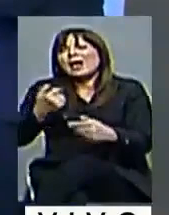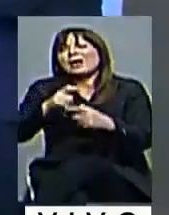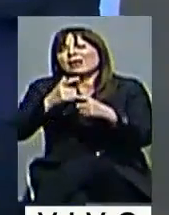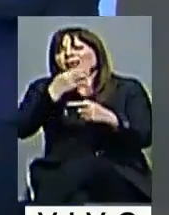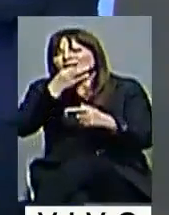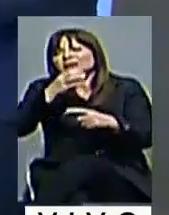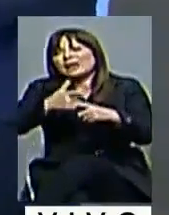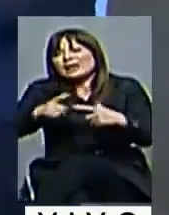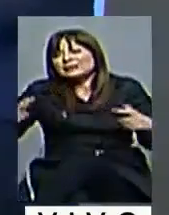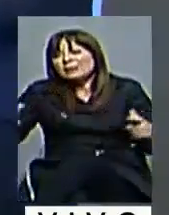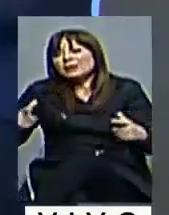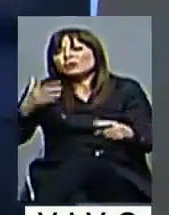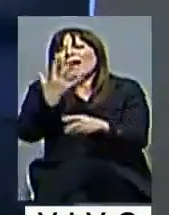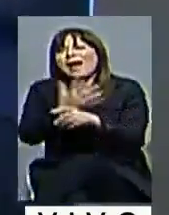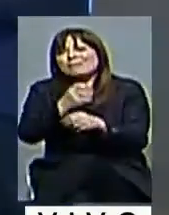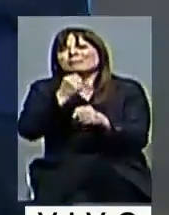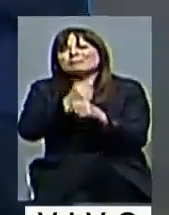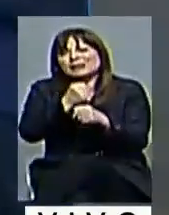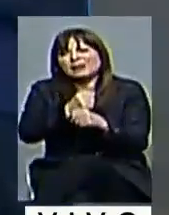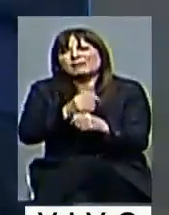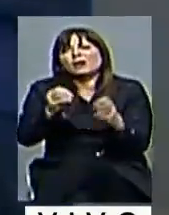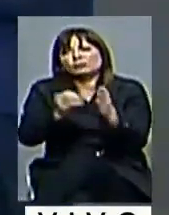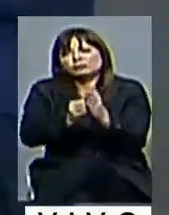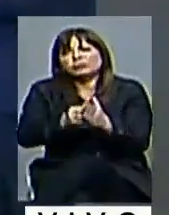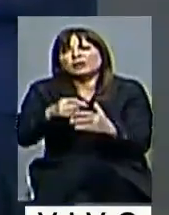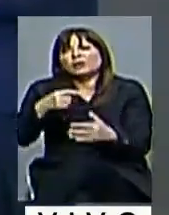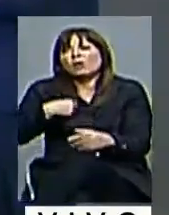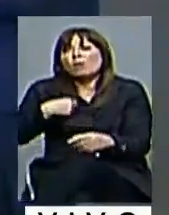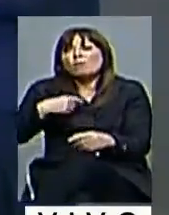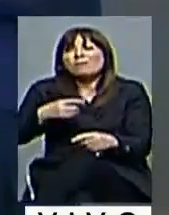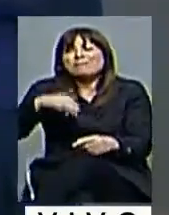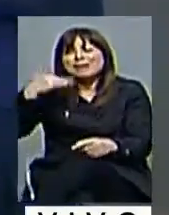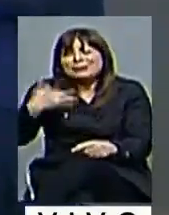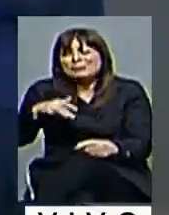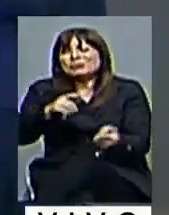empleo, que es la prioridad más importante que tiene una familia.